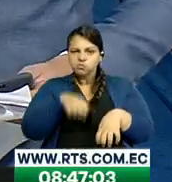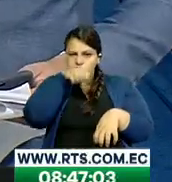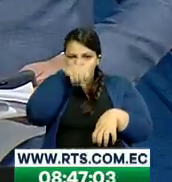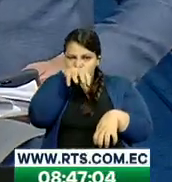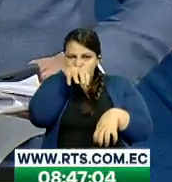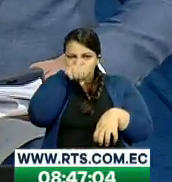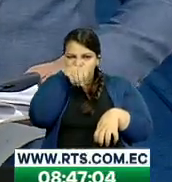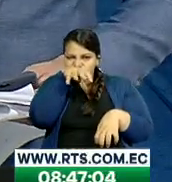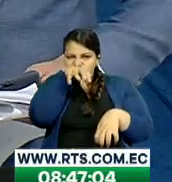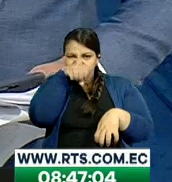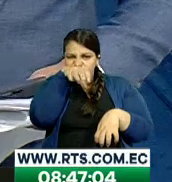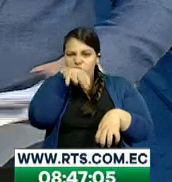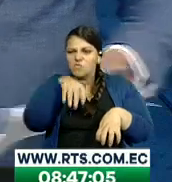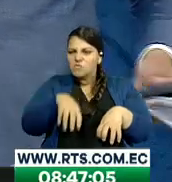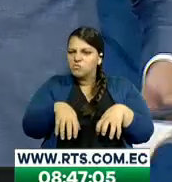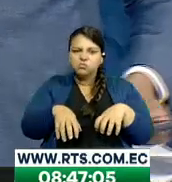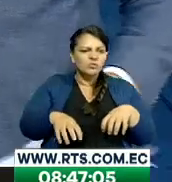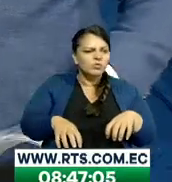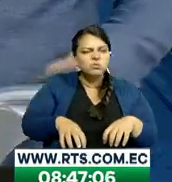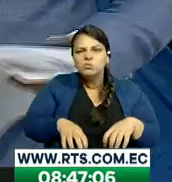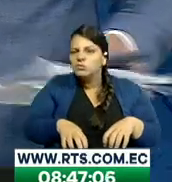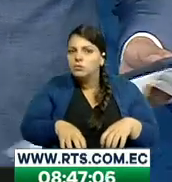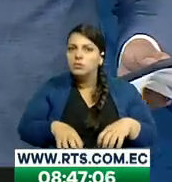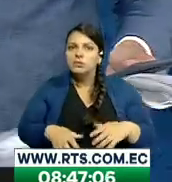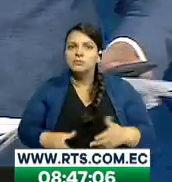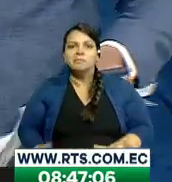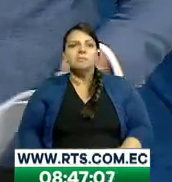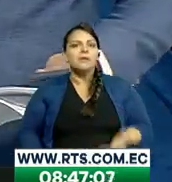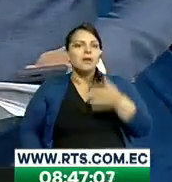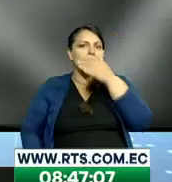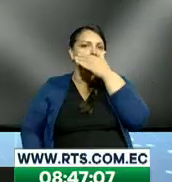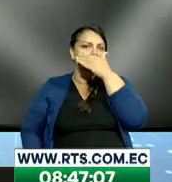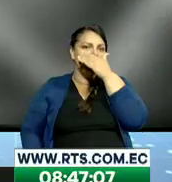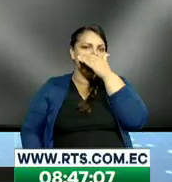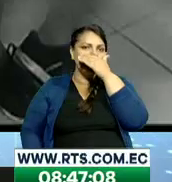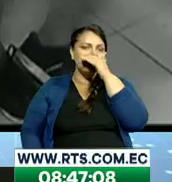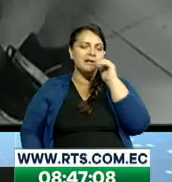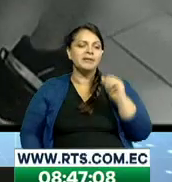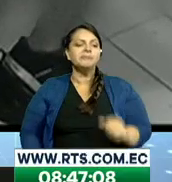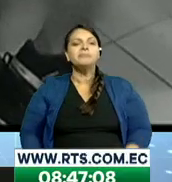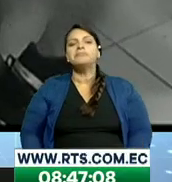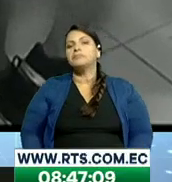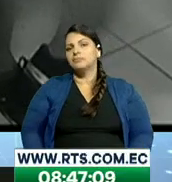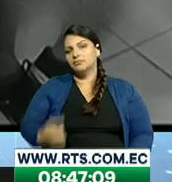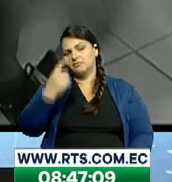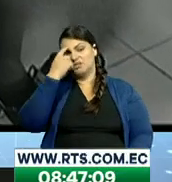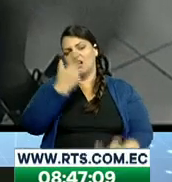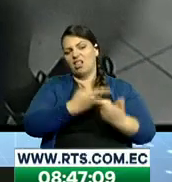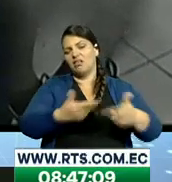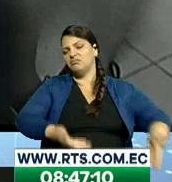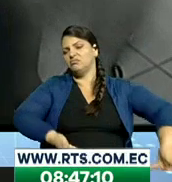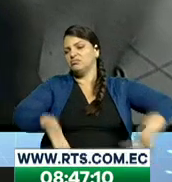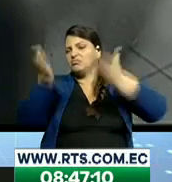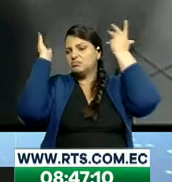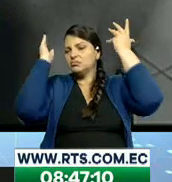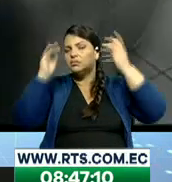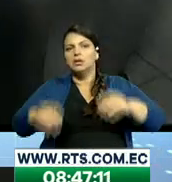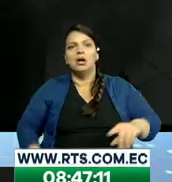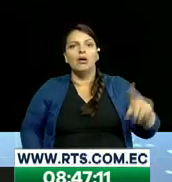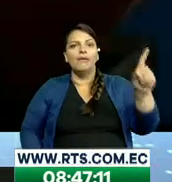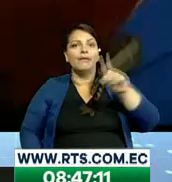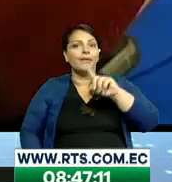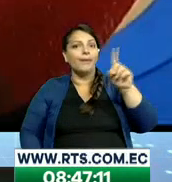aquello, el perro, tienes que tenerlo amarrado o ver qué puedes hacer para que no salga ese perro